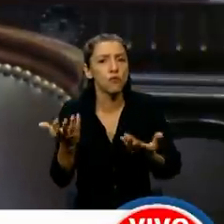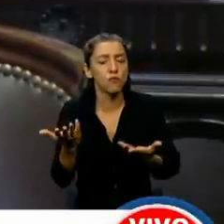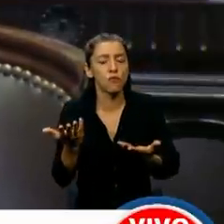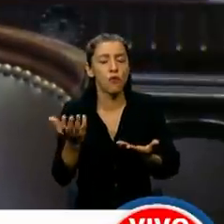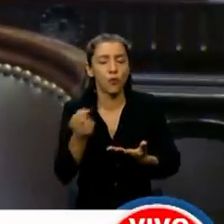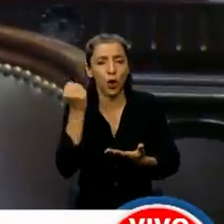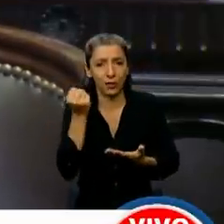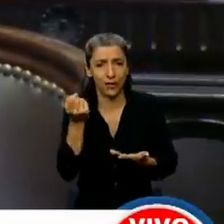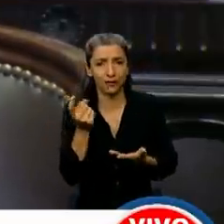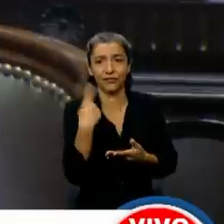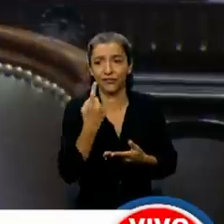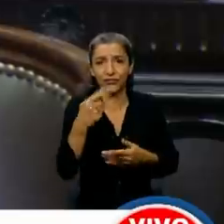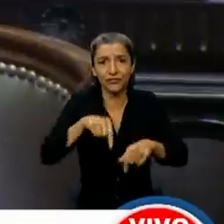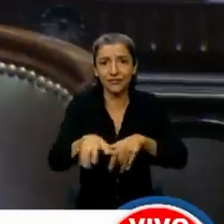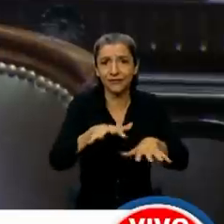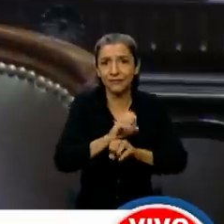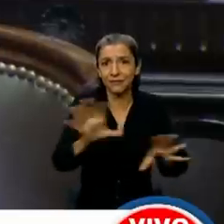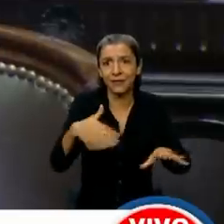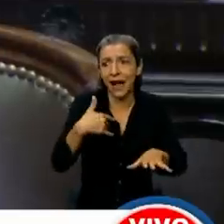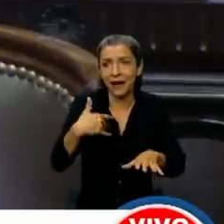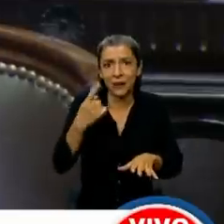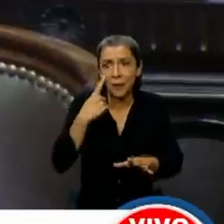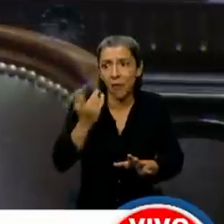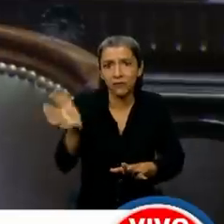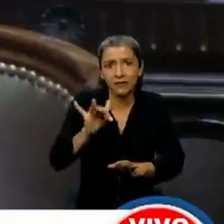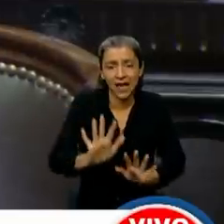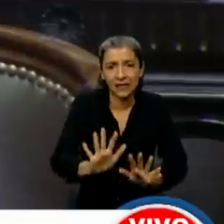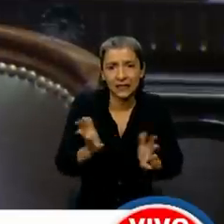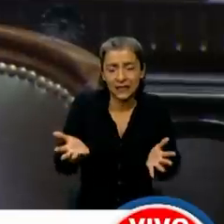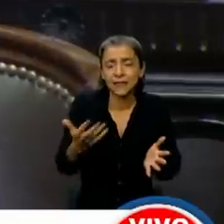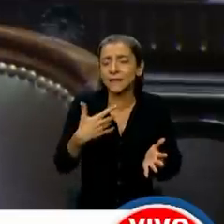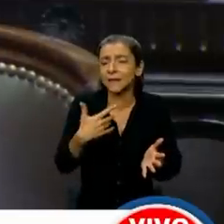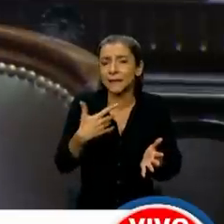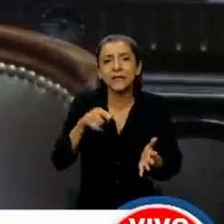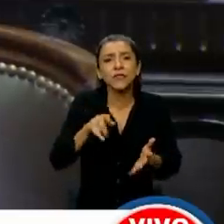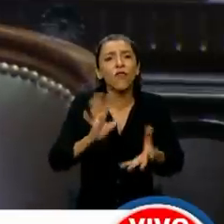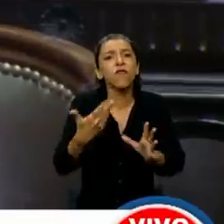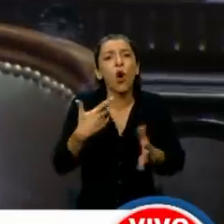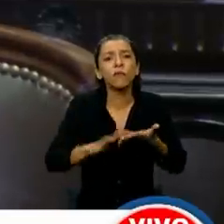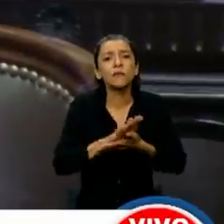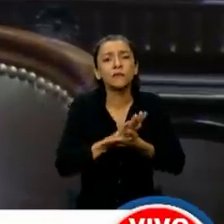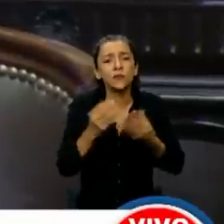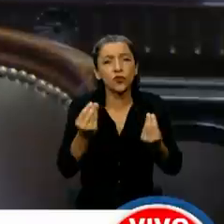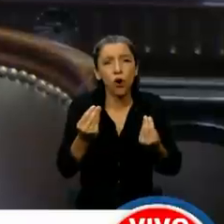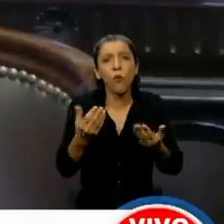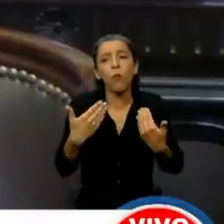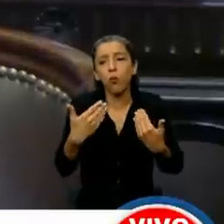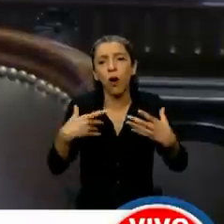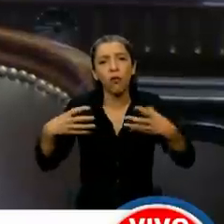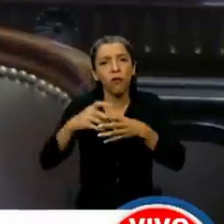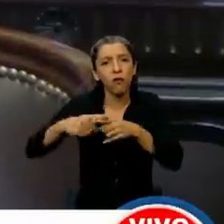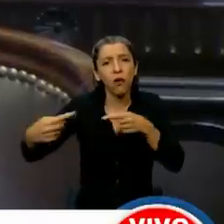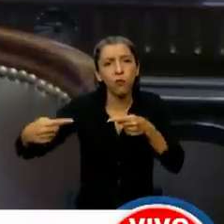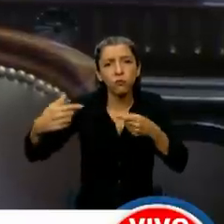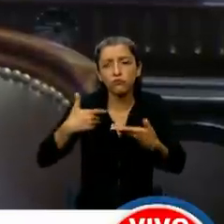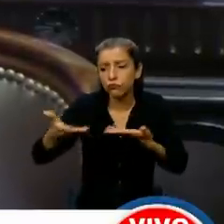vivimos y el camino el camino en el diálogo con la oposición el camino del diálogo con nosotros una apertura que